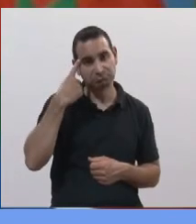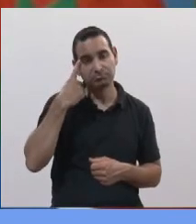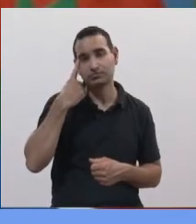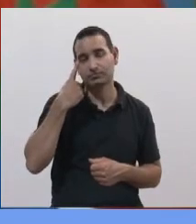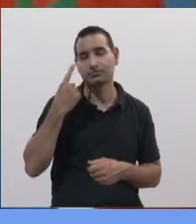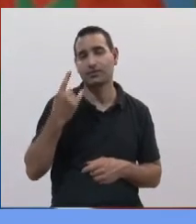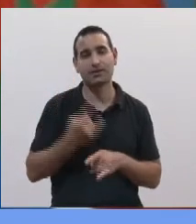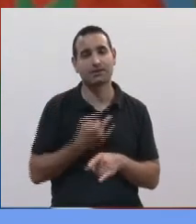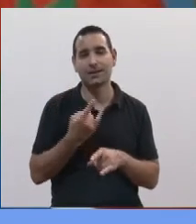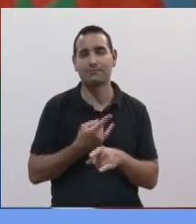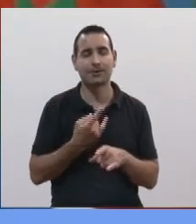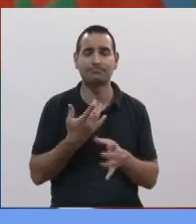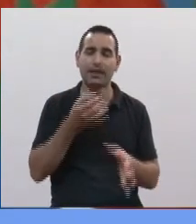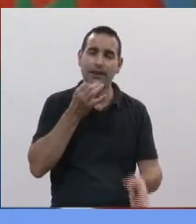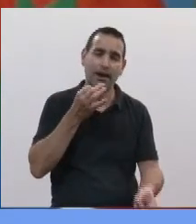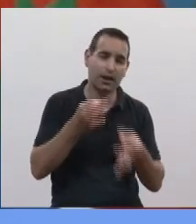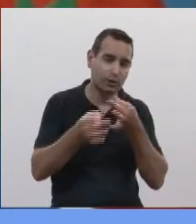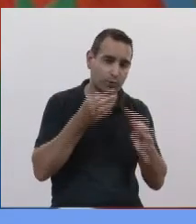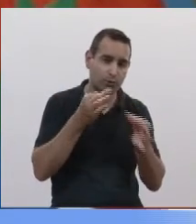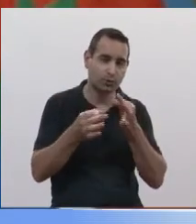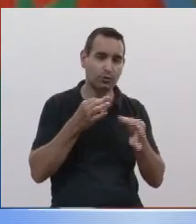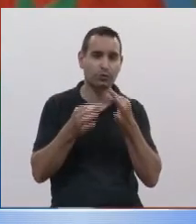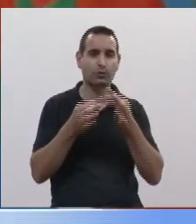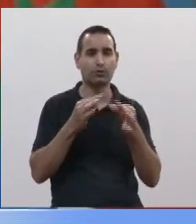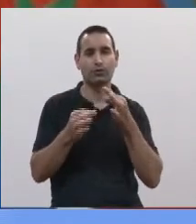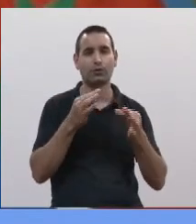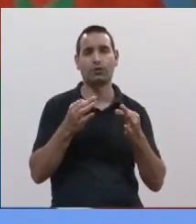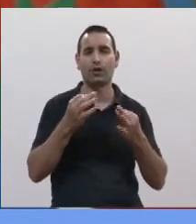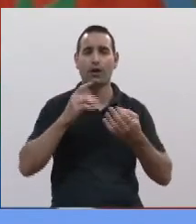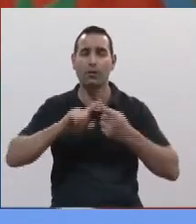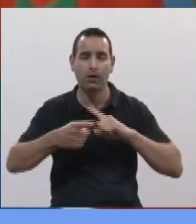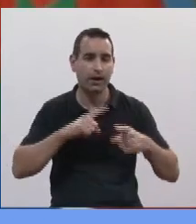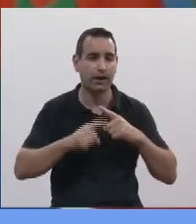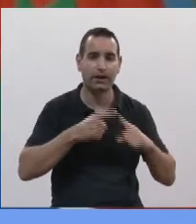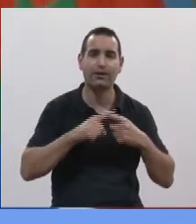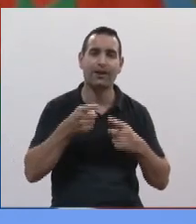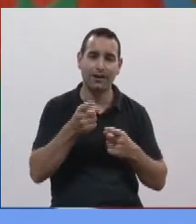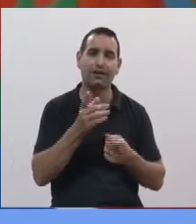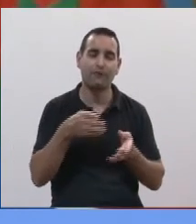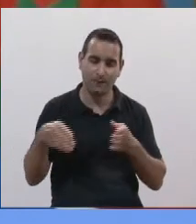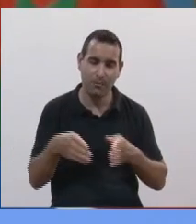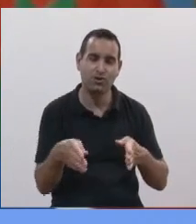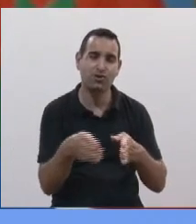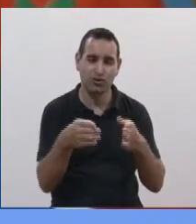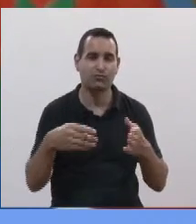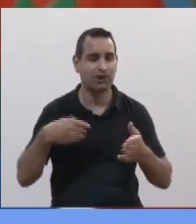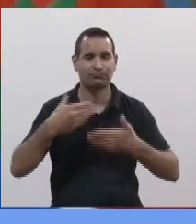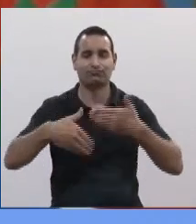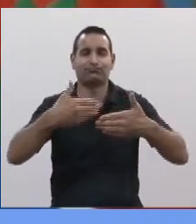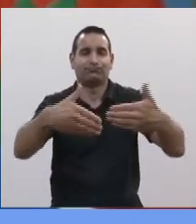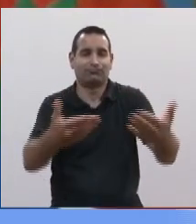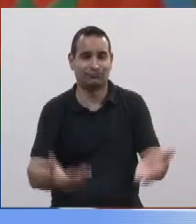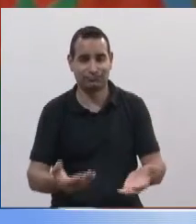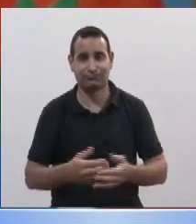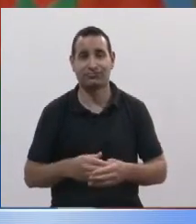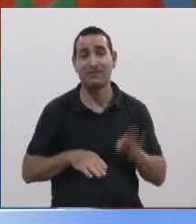que siempre el diálogo, el acuerdo es el camino para salir adelante,